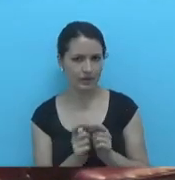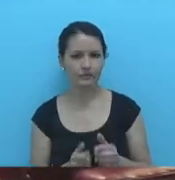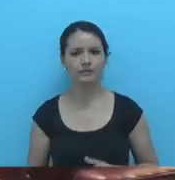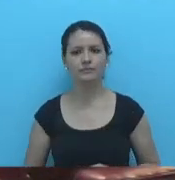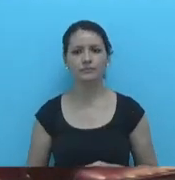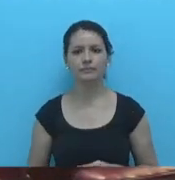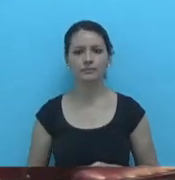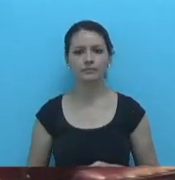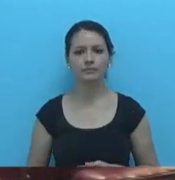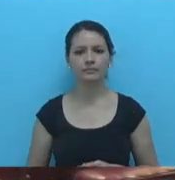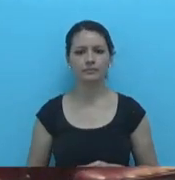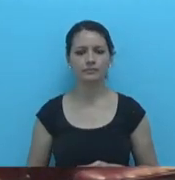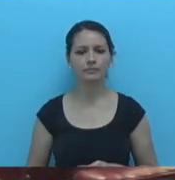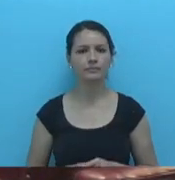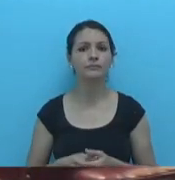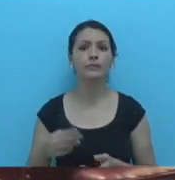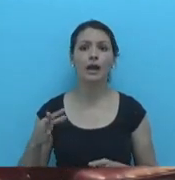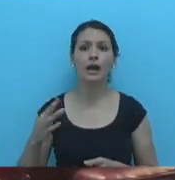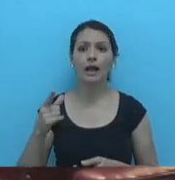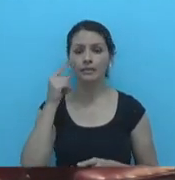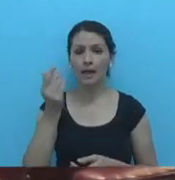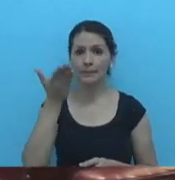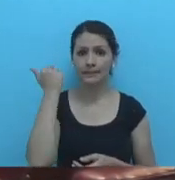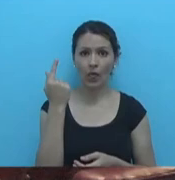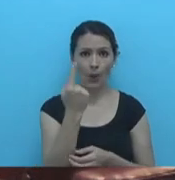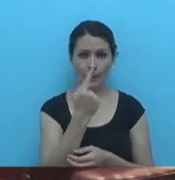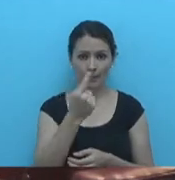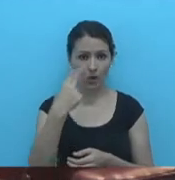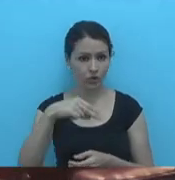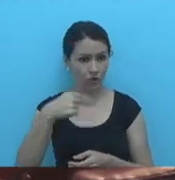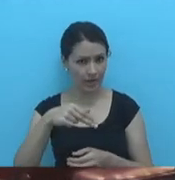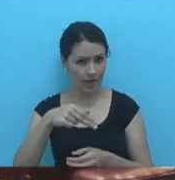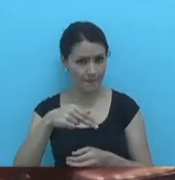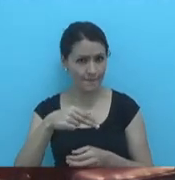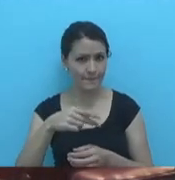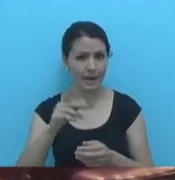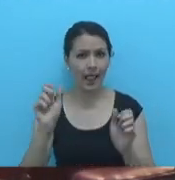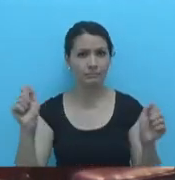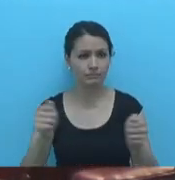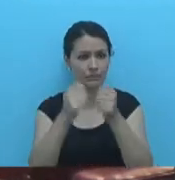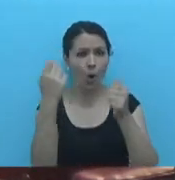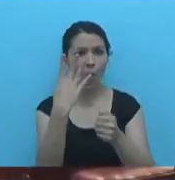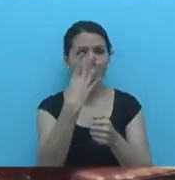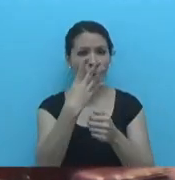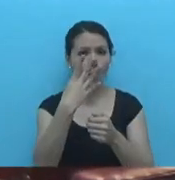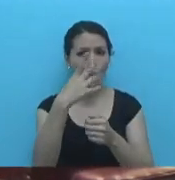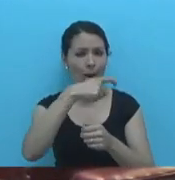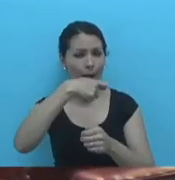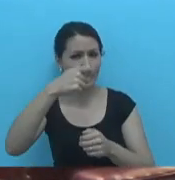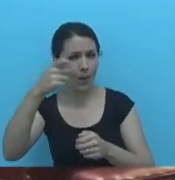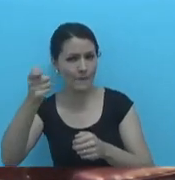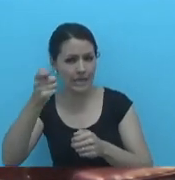primero de noviembre se cumplieron 4 meses de la desaparición de Rosalía Jara, una